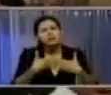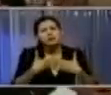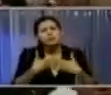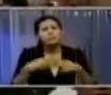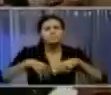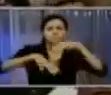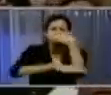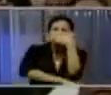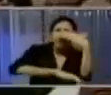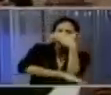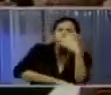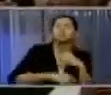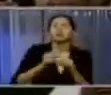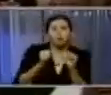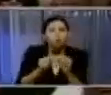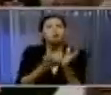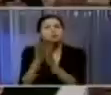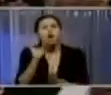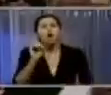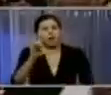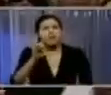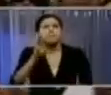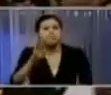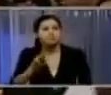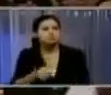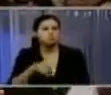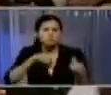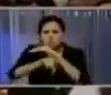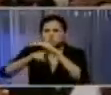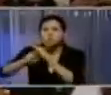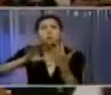las OLP, las Operaciones de